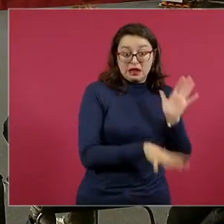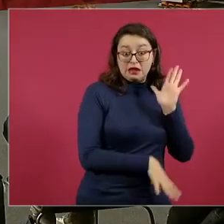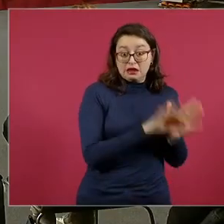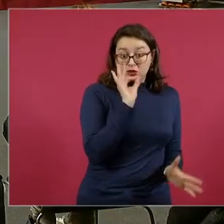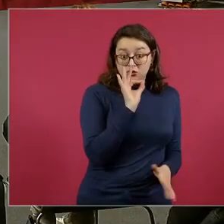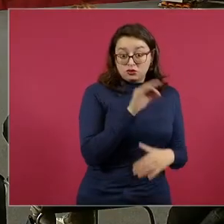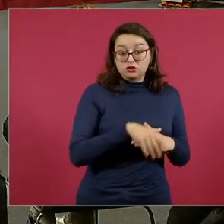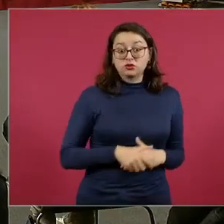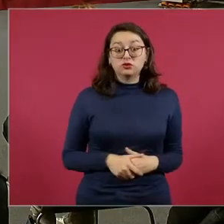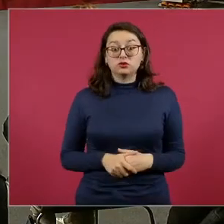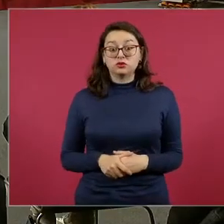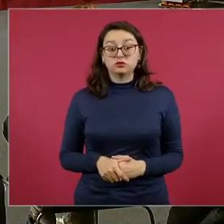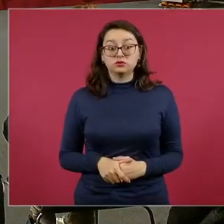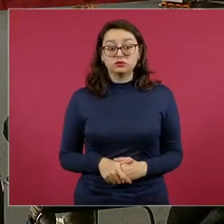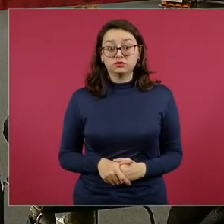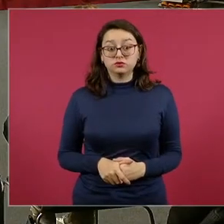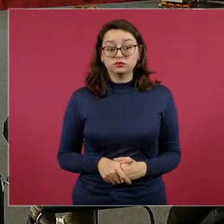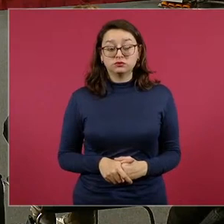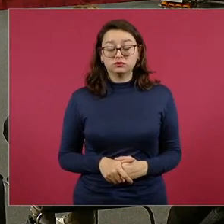Sí.